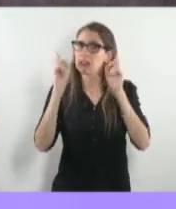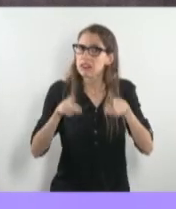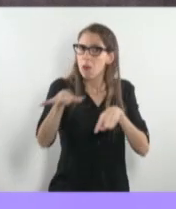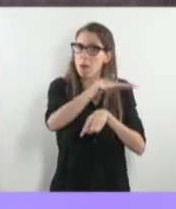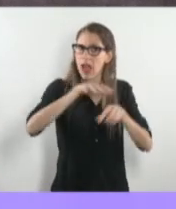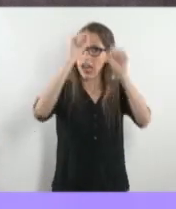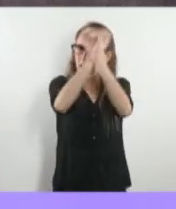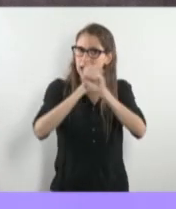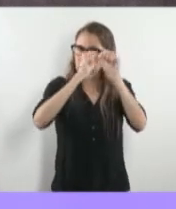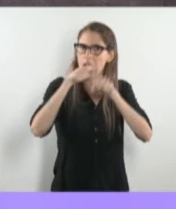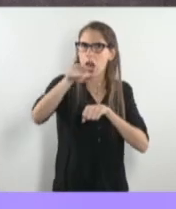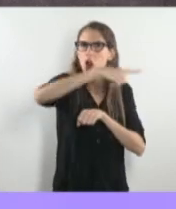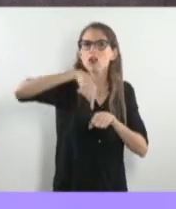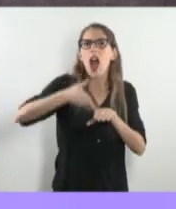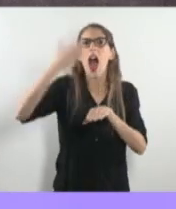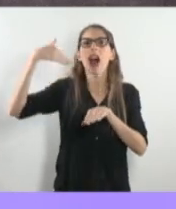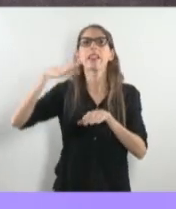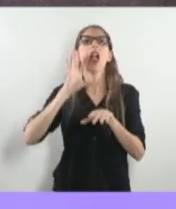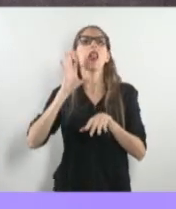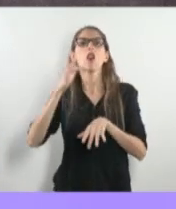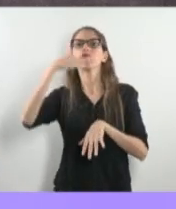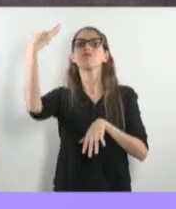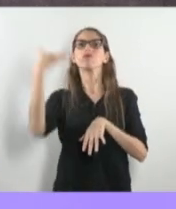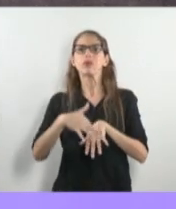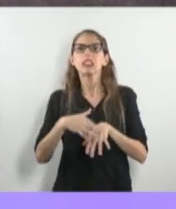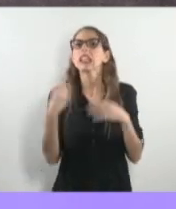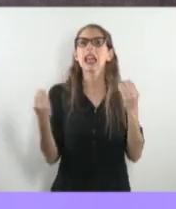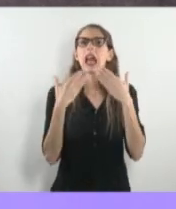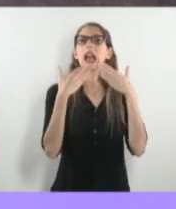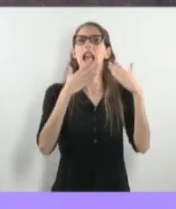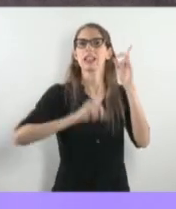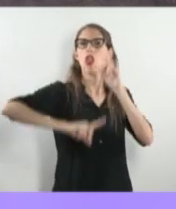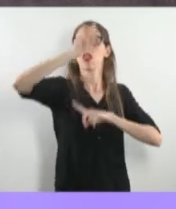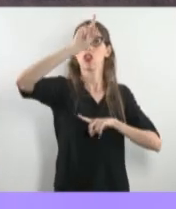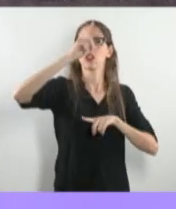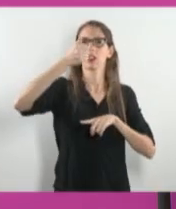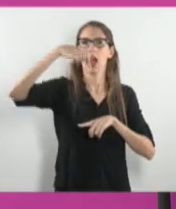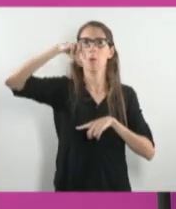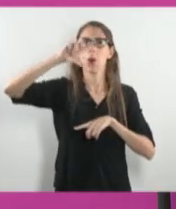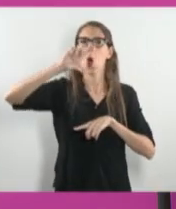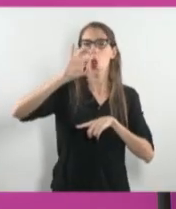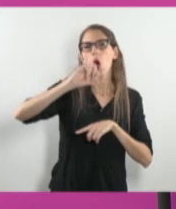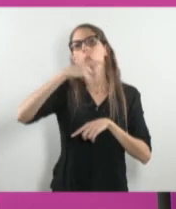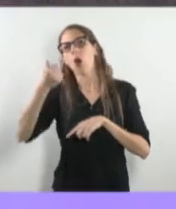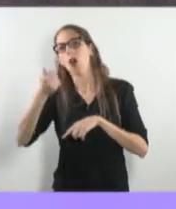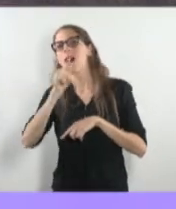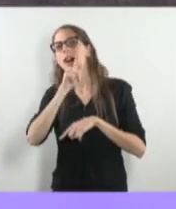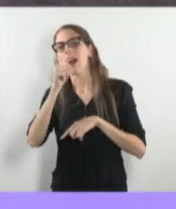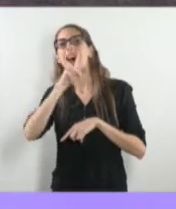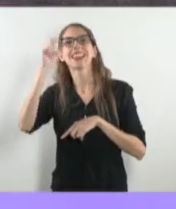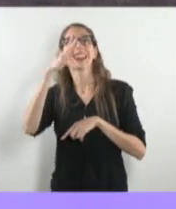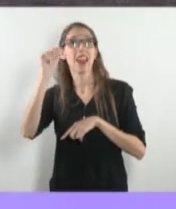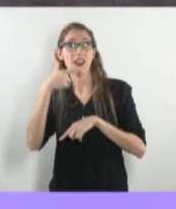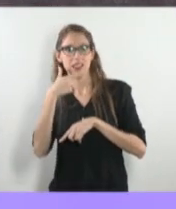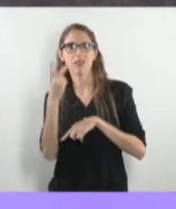digamos, entender algo era la presencia del dios Apolo o de Palas Atenea, la diosa de la sabiduría, que de algún